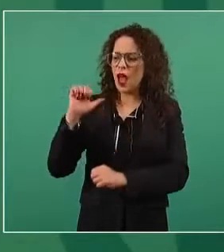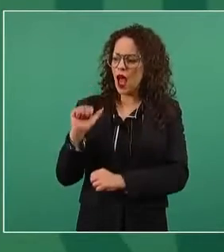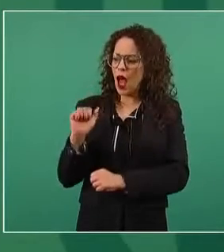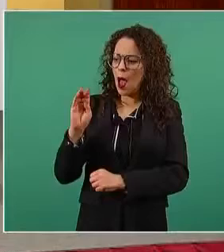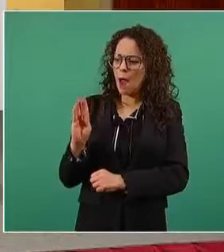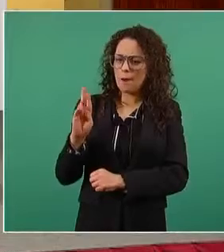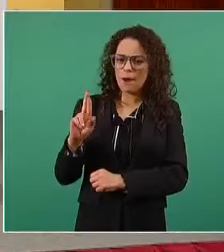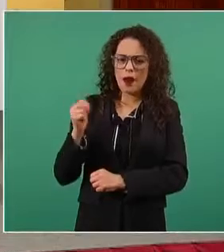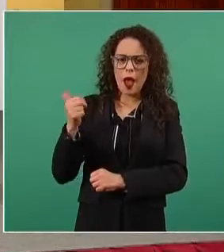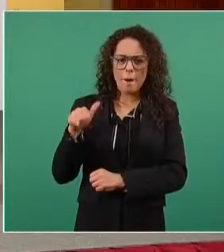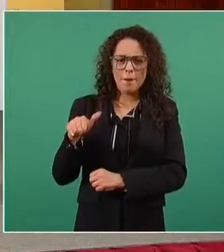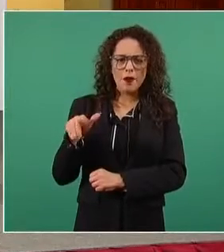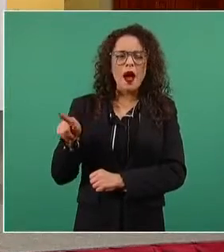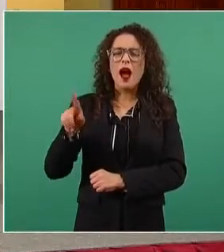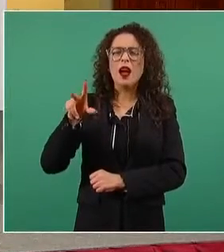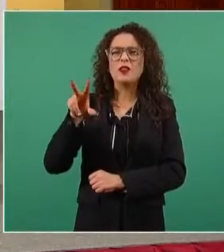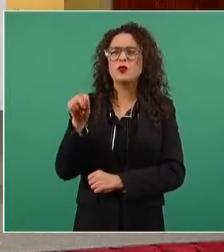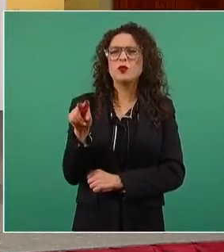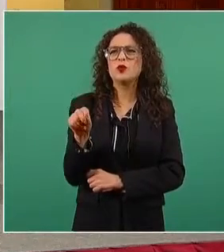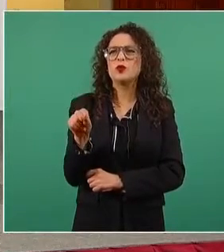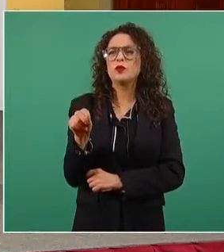no es Abraham Sabludowski,